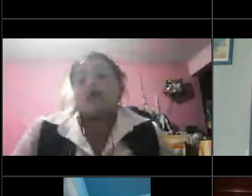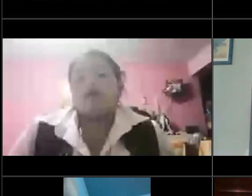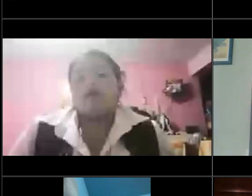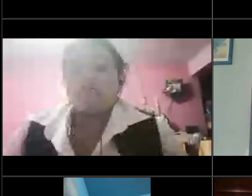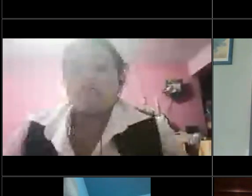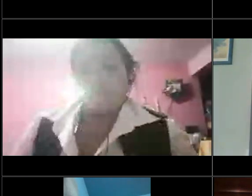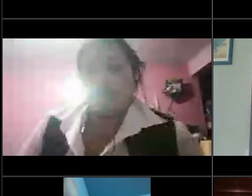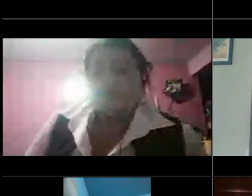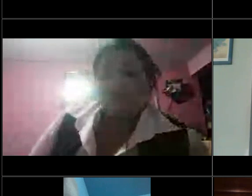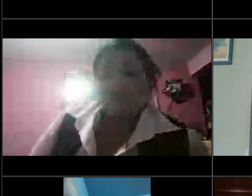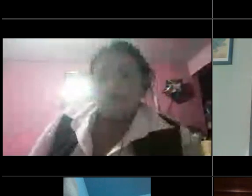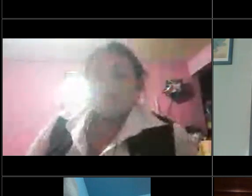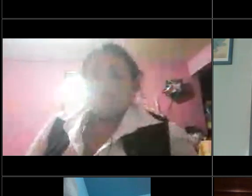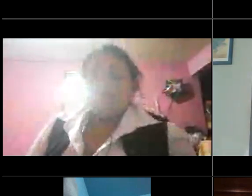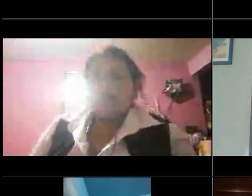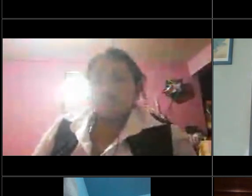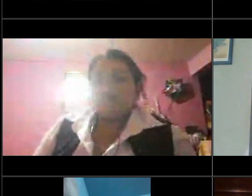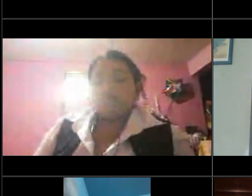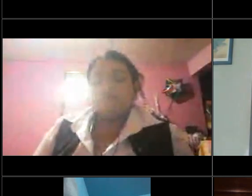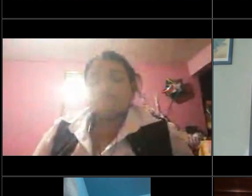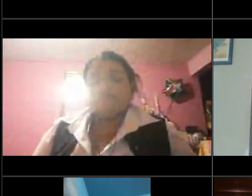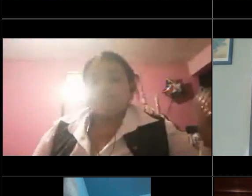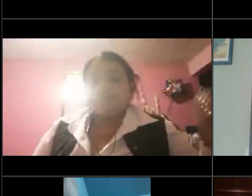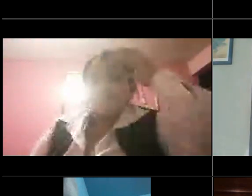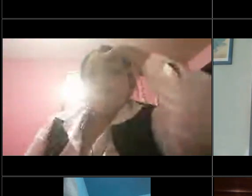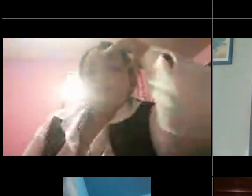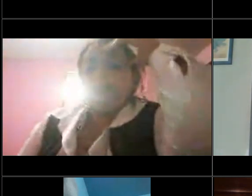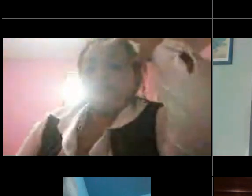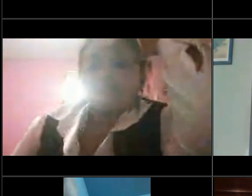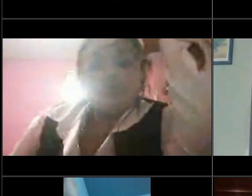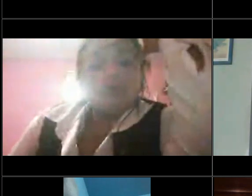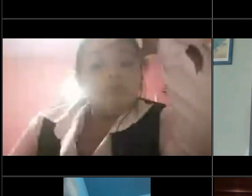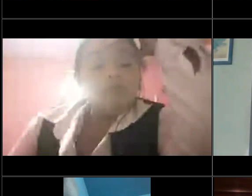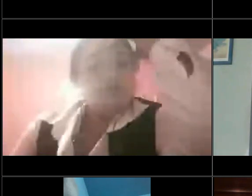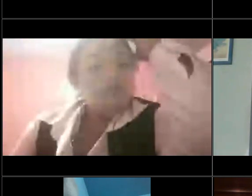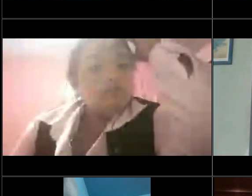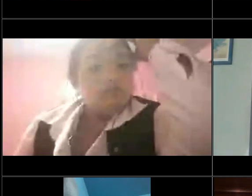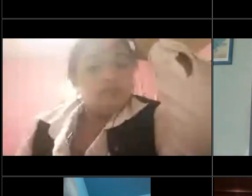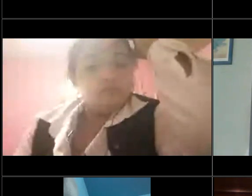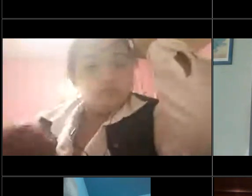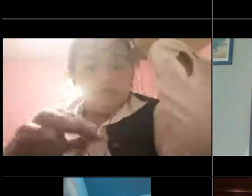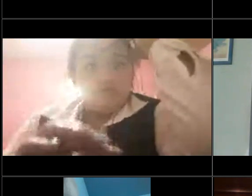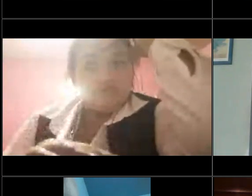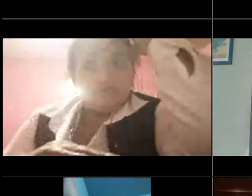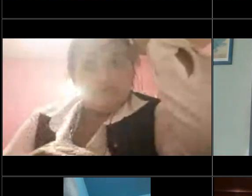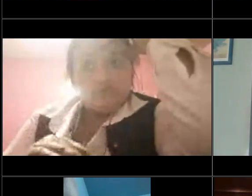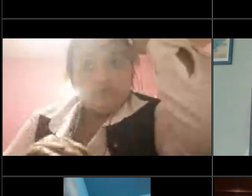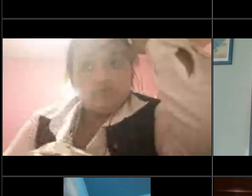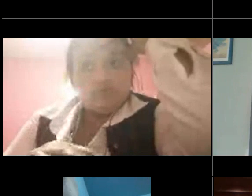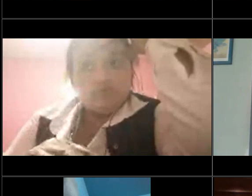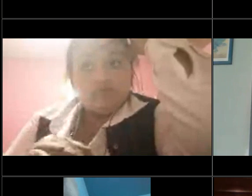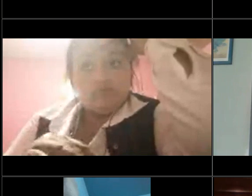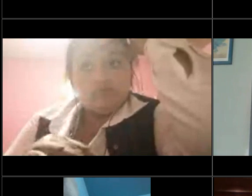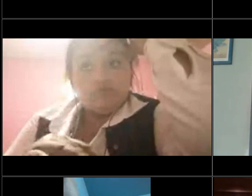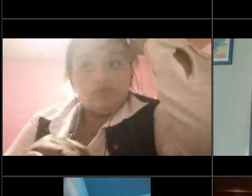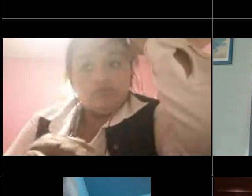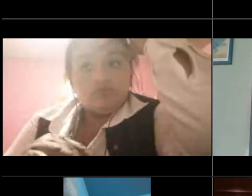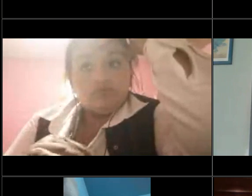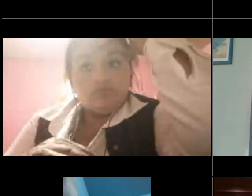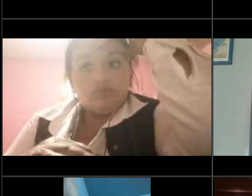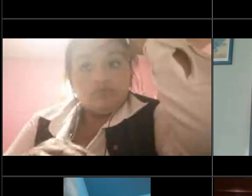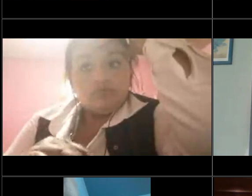Jaime. eso también es que ingresé hoy a lo del foro, pero dice que no hay tópicos o temas